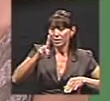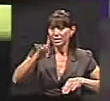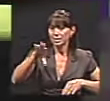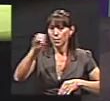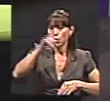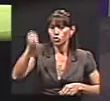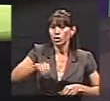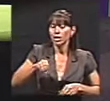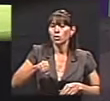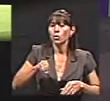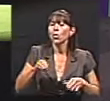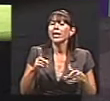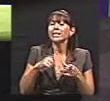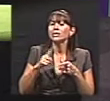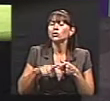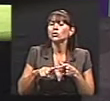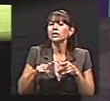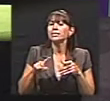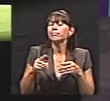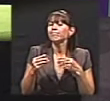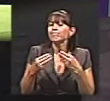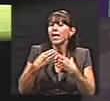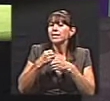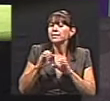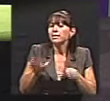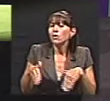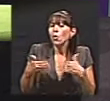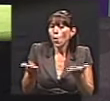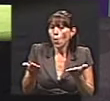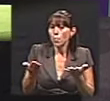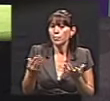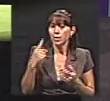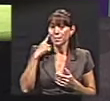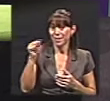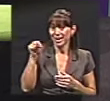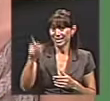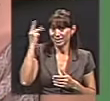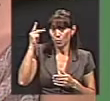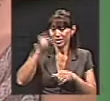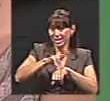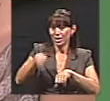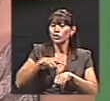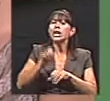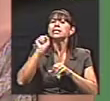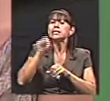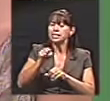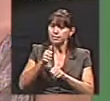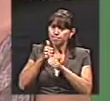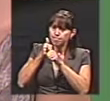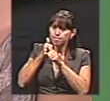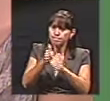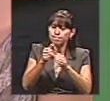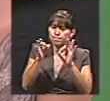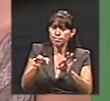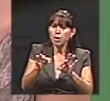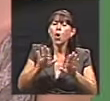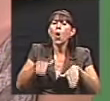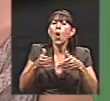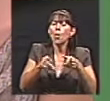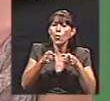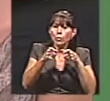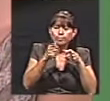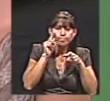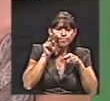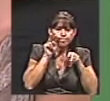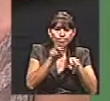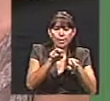100%. ¿Cómo hacer entonces para tener esta política que sí se siga al pie y además cómo hacer para vigilar? Tal vez,